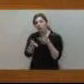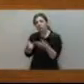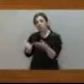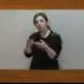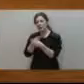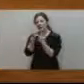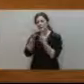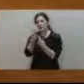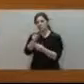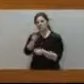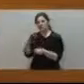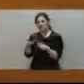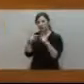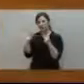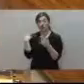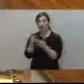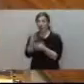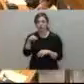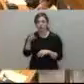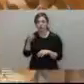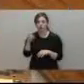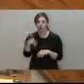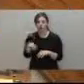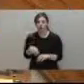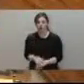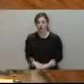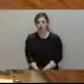lo que no han hecho hasta ahora. Nada más y muchas gracias.